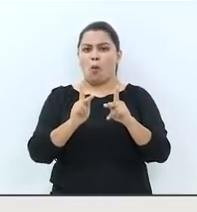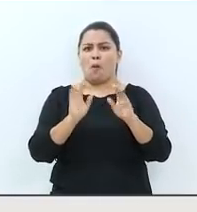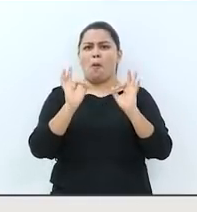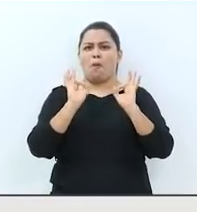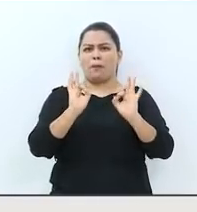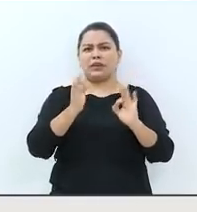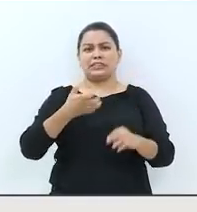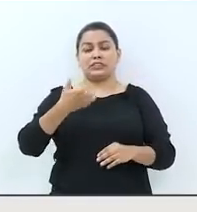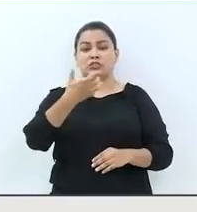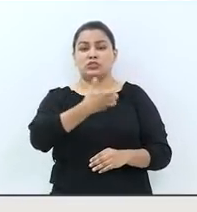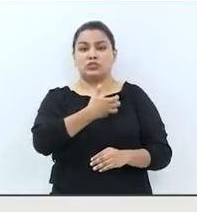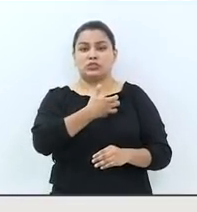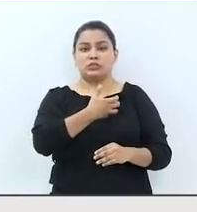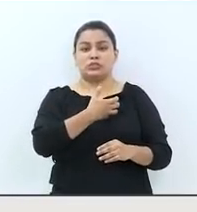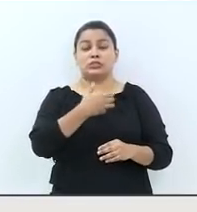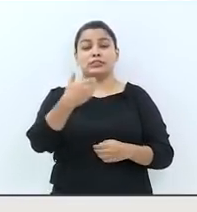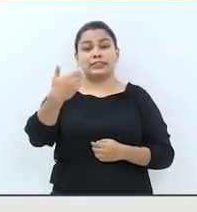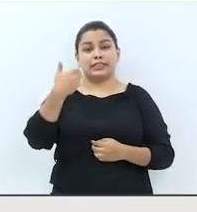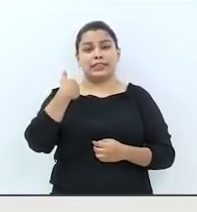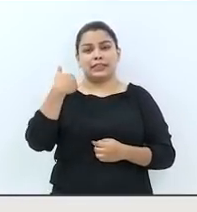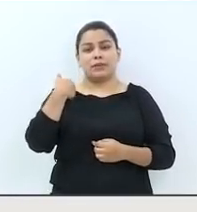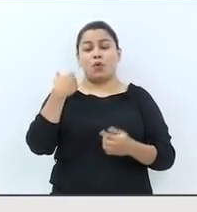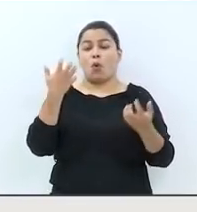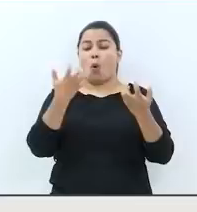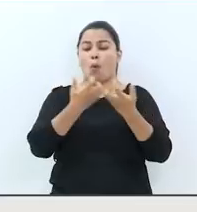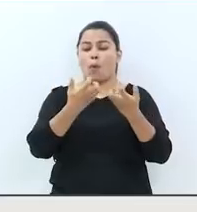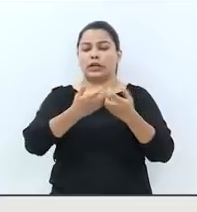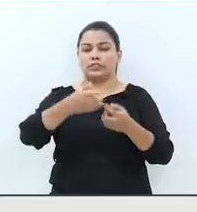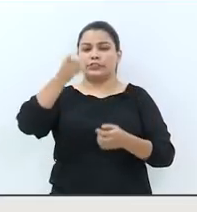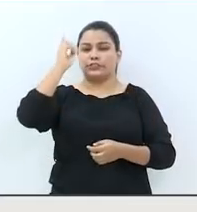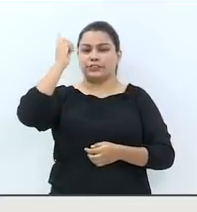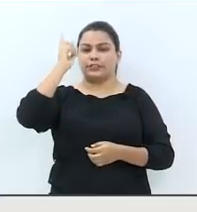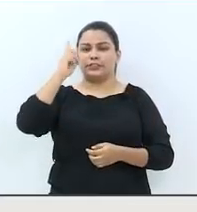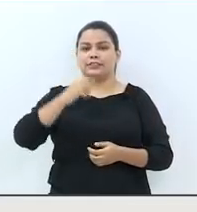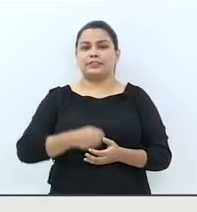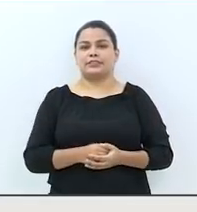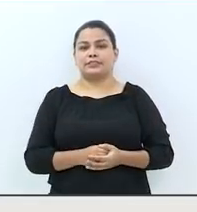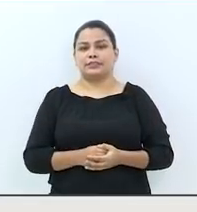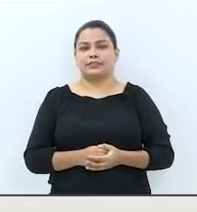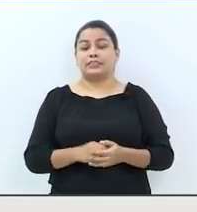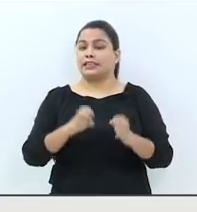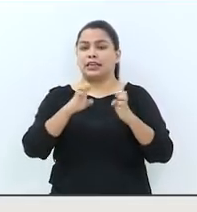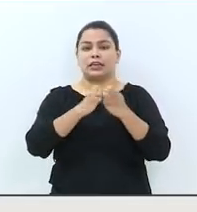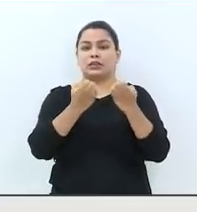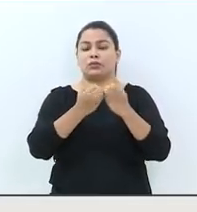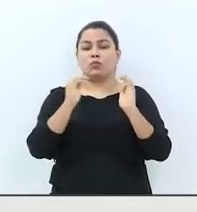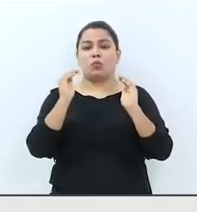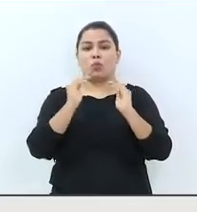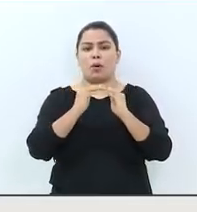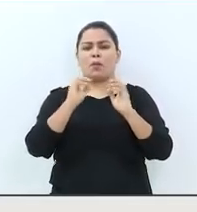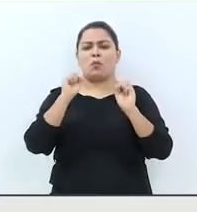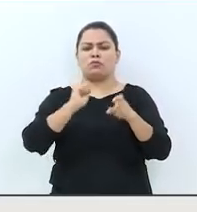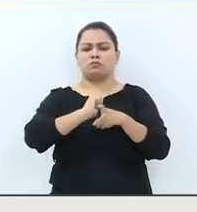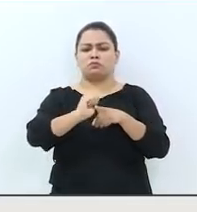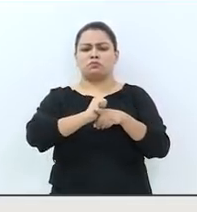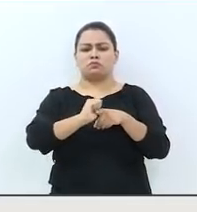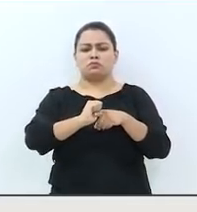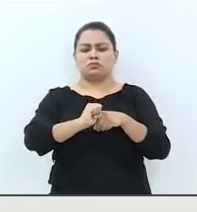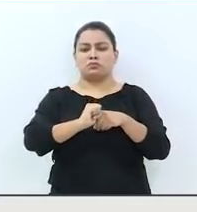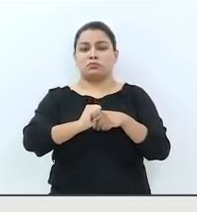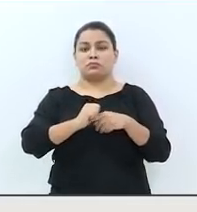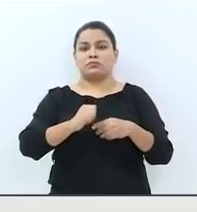genial que nosotras y nosotros tenemos, compañeras, compañeros docentes y equipazo, para practicar la